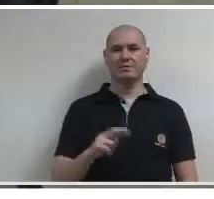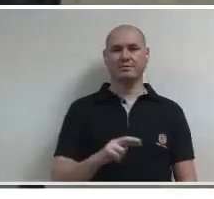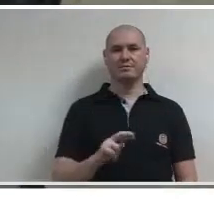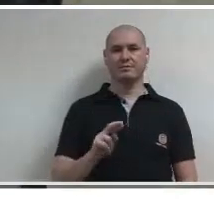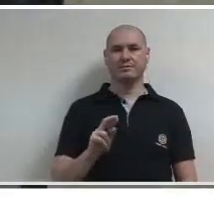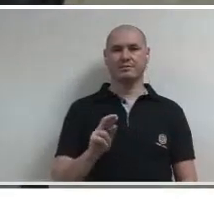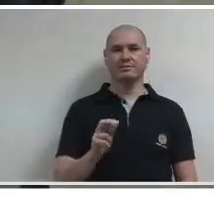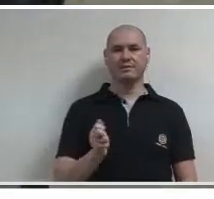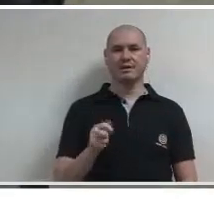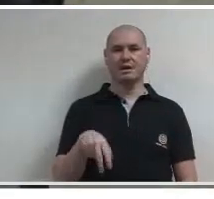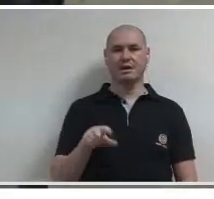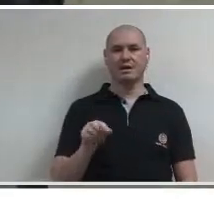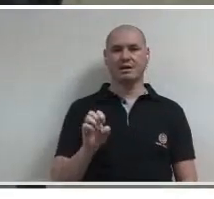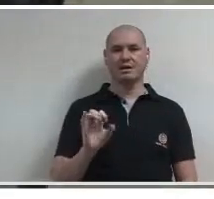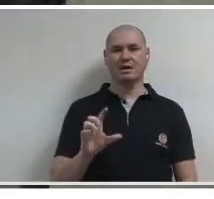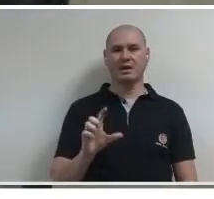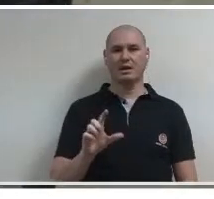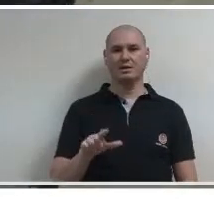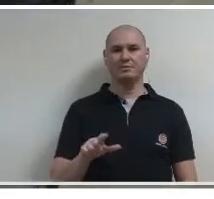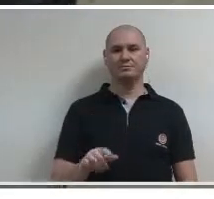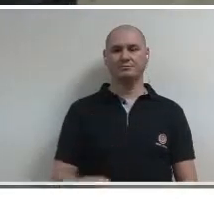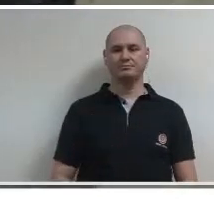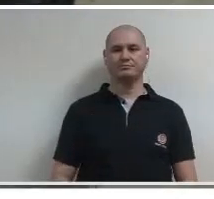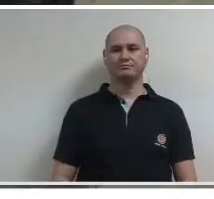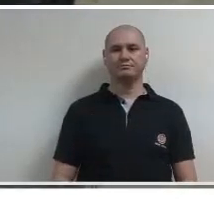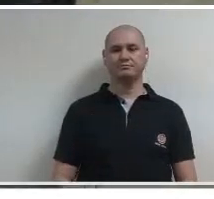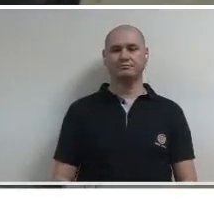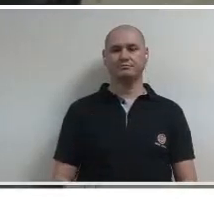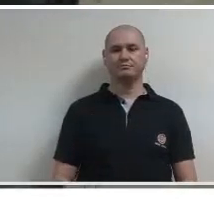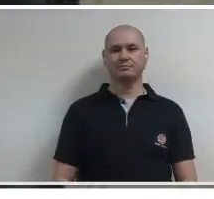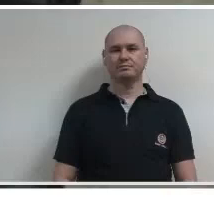abogada Diana Raquel Gómez Cuenca, agente fiscal penal,